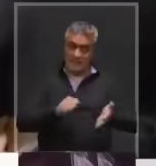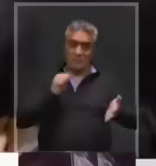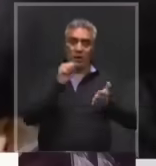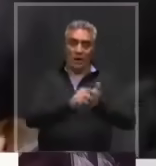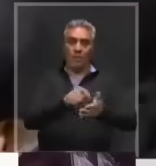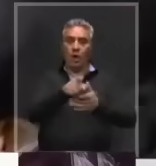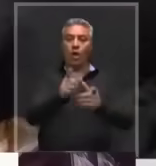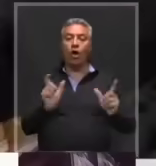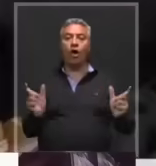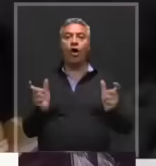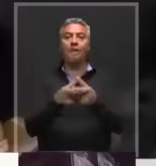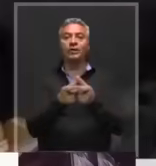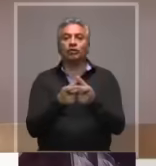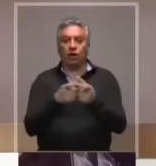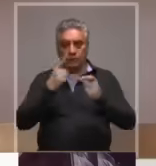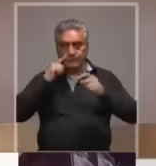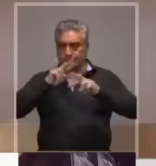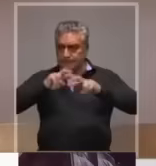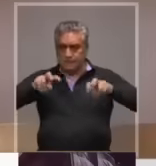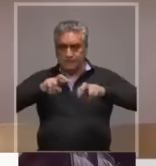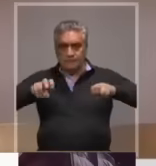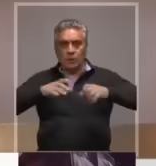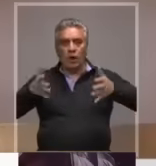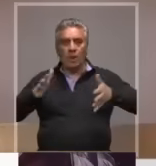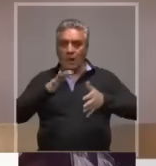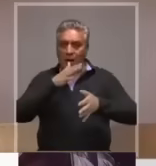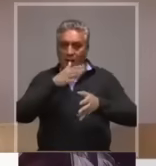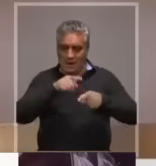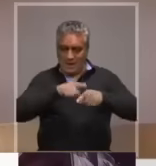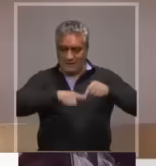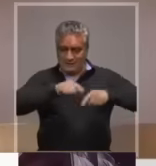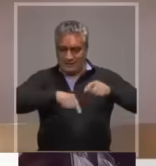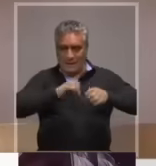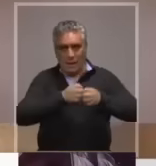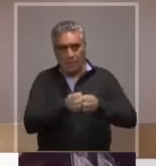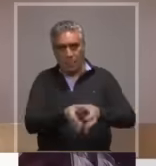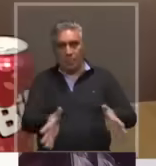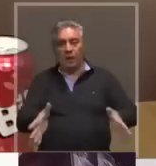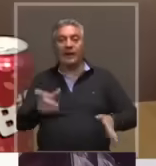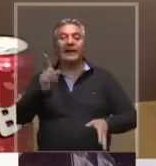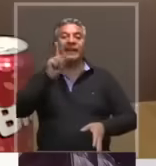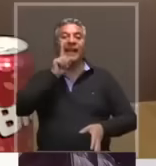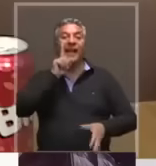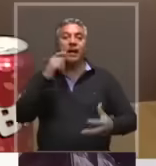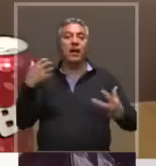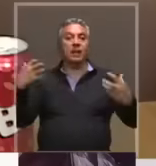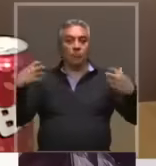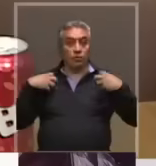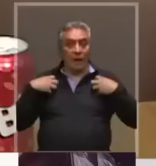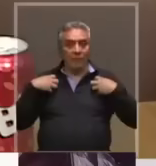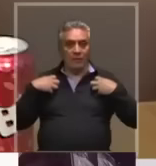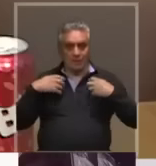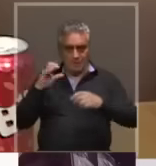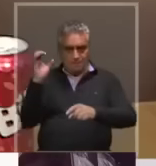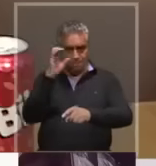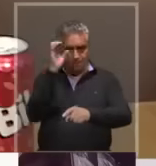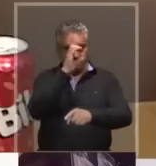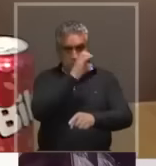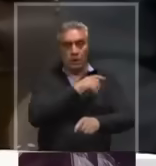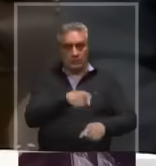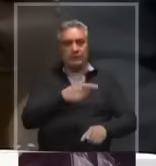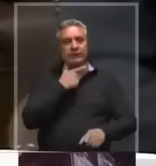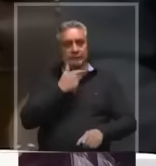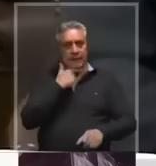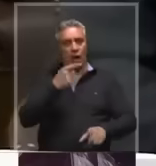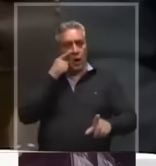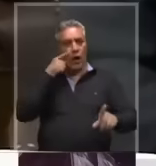comisión investigadora por los socavones. Determinar responsabilidades políticas es, al menos, uno de los objetivos. Ahí